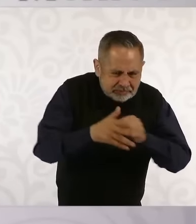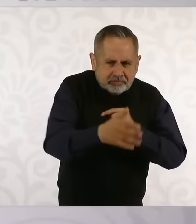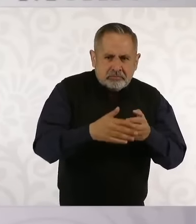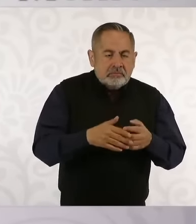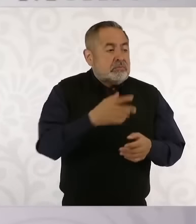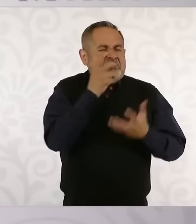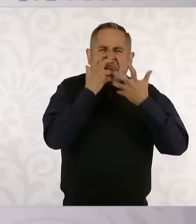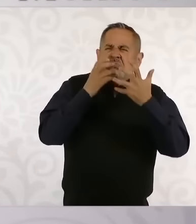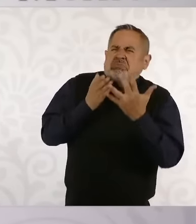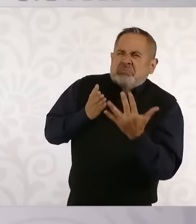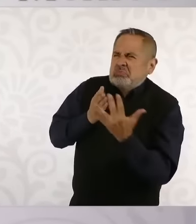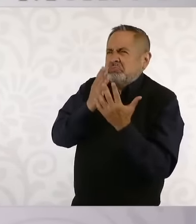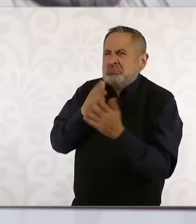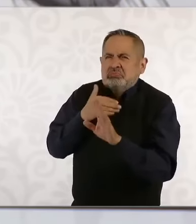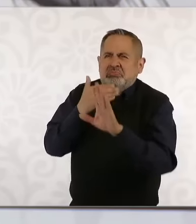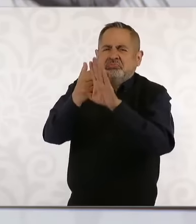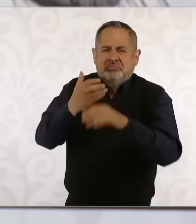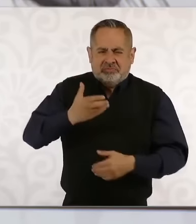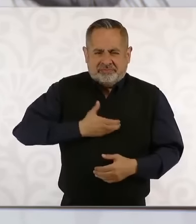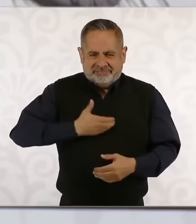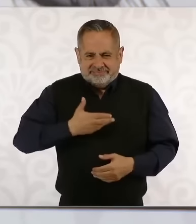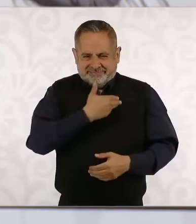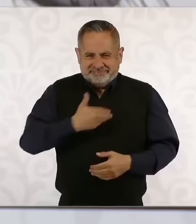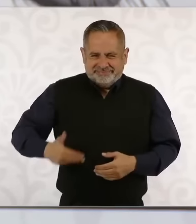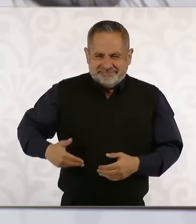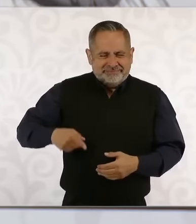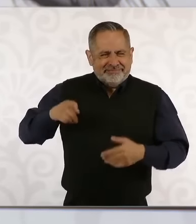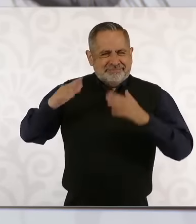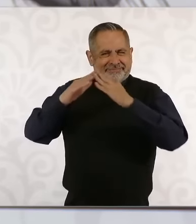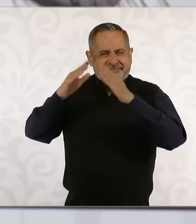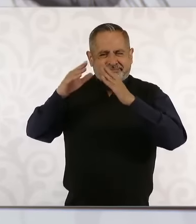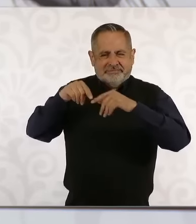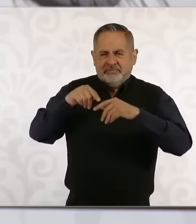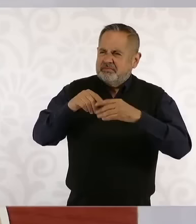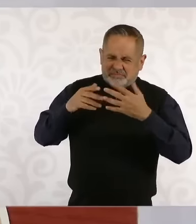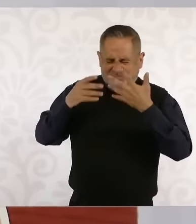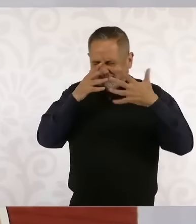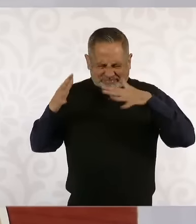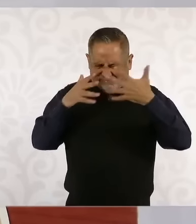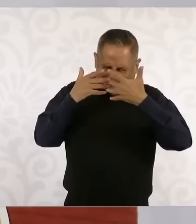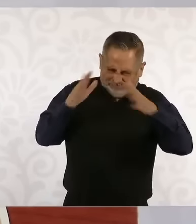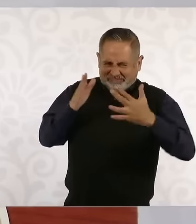a Palacio y no se acercan a Palacio más que creo que una persona. Se van contra la policía.